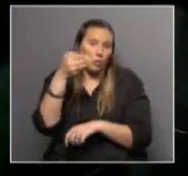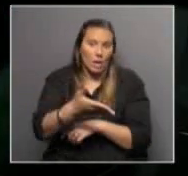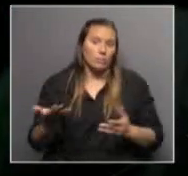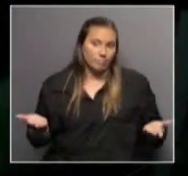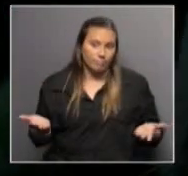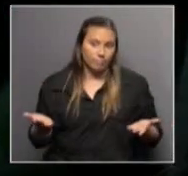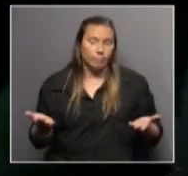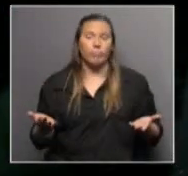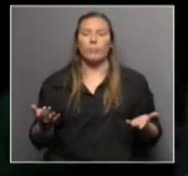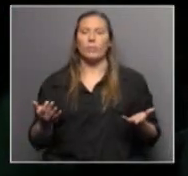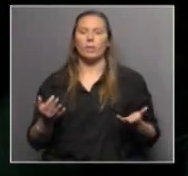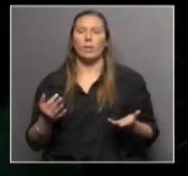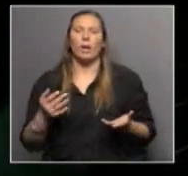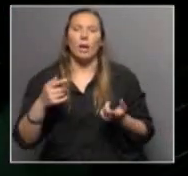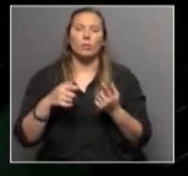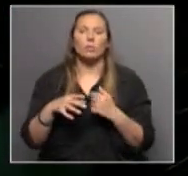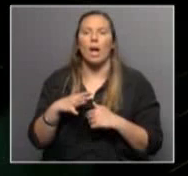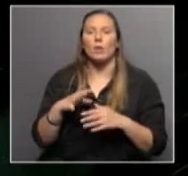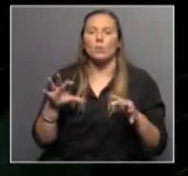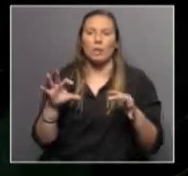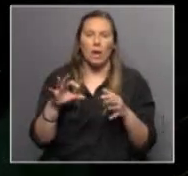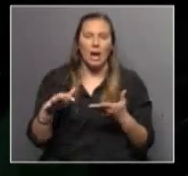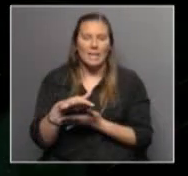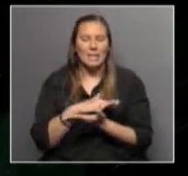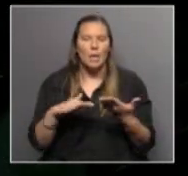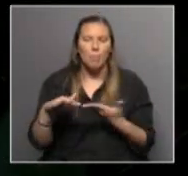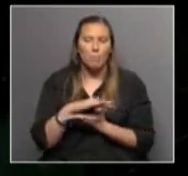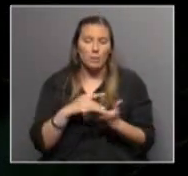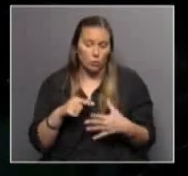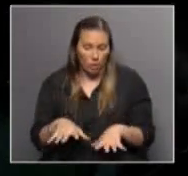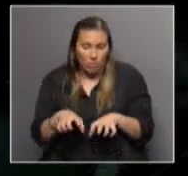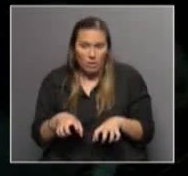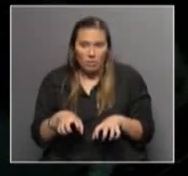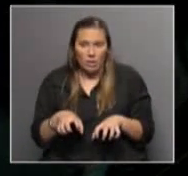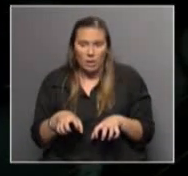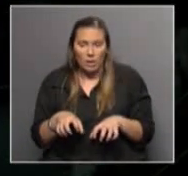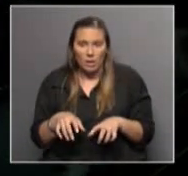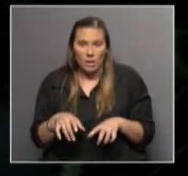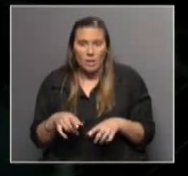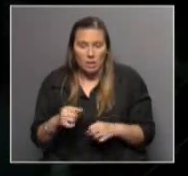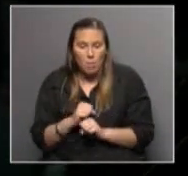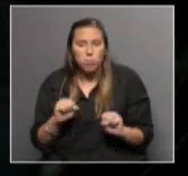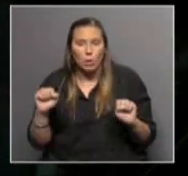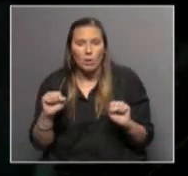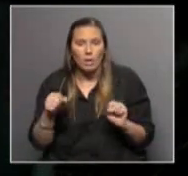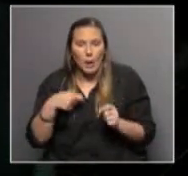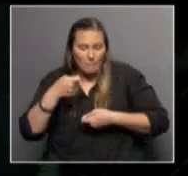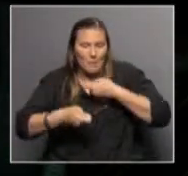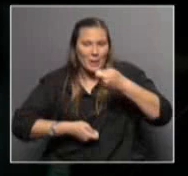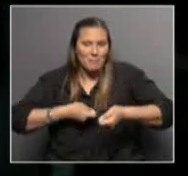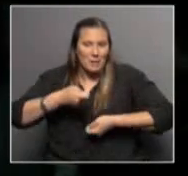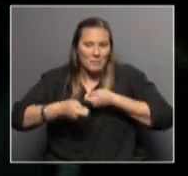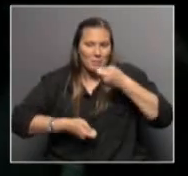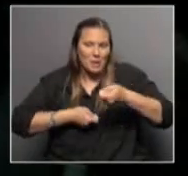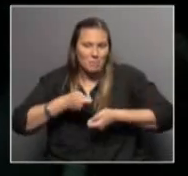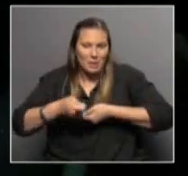entonces hay una unión entre el espacio que uno habita y la capacidad que tiene de construir eso como